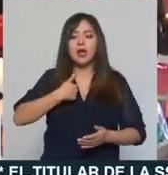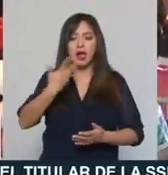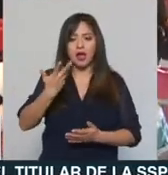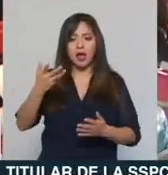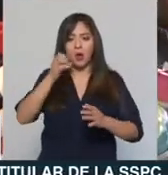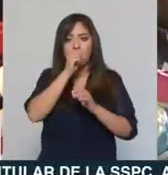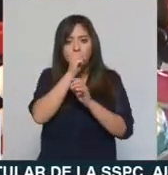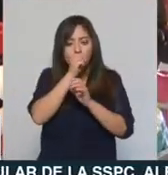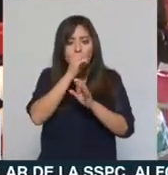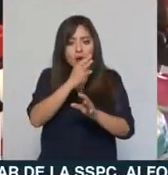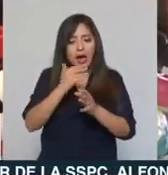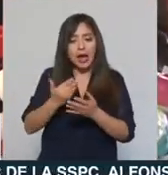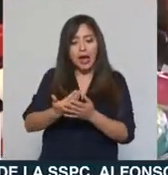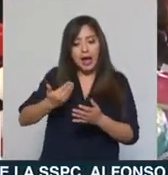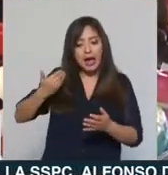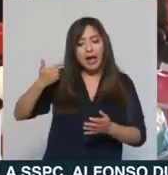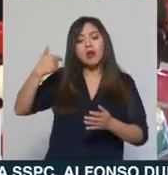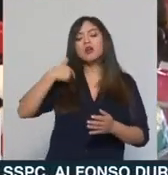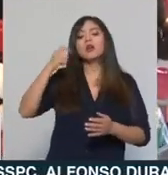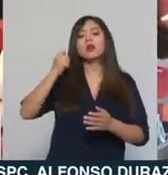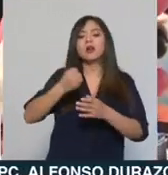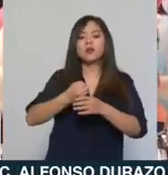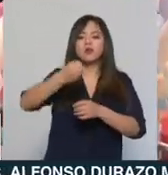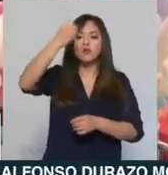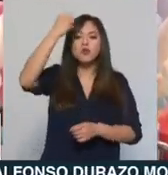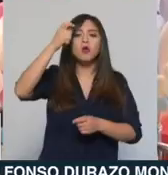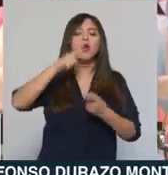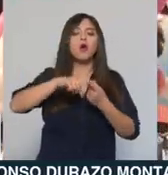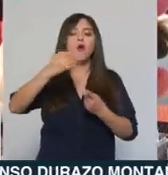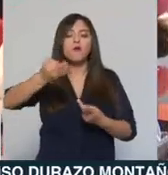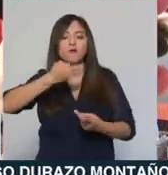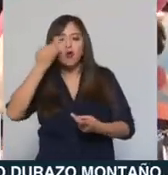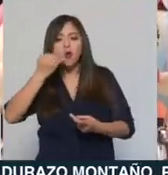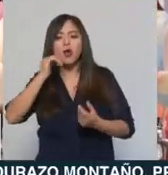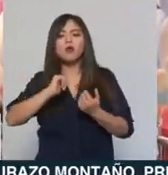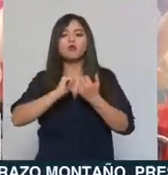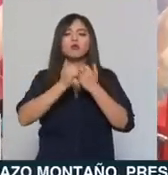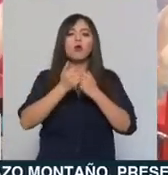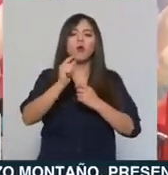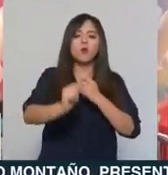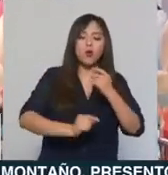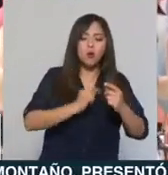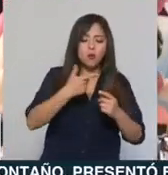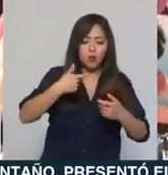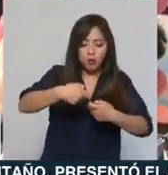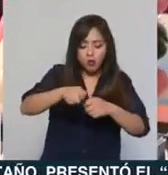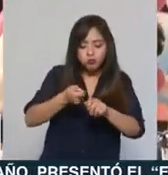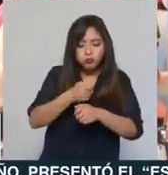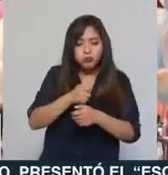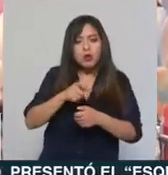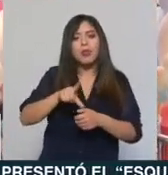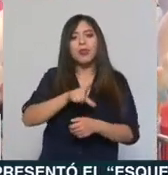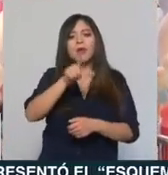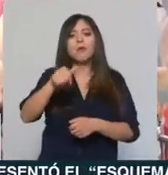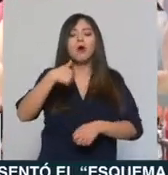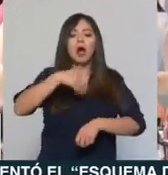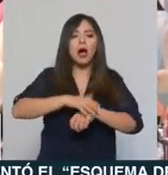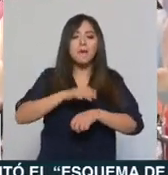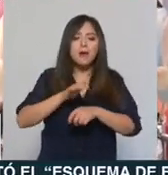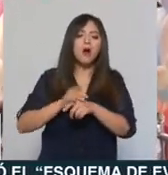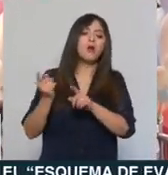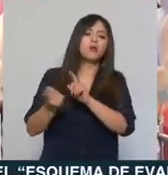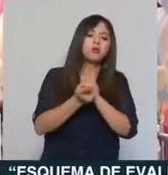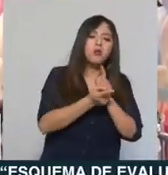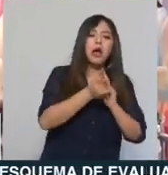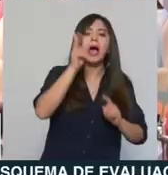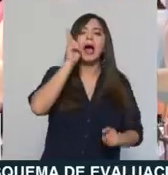Sí, o sea, antes de ser payaso, hacía las espaditas, las flores, de repente ya fui como que mejorando, y de repente con amigos, así empiezas. Oye,